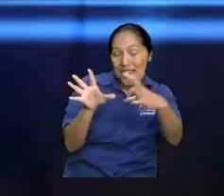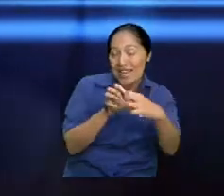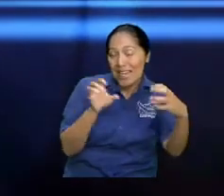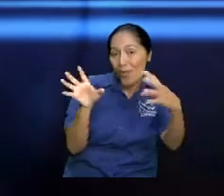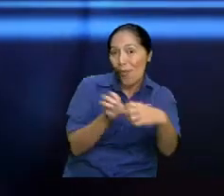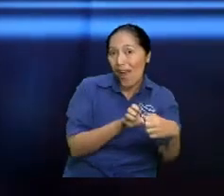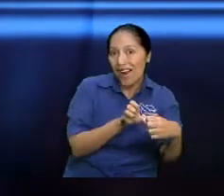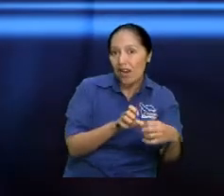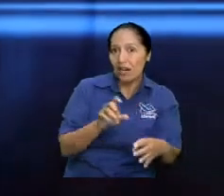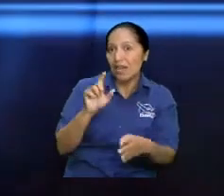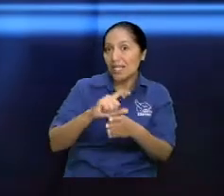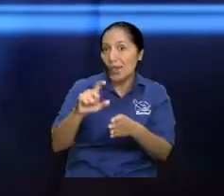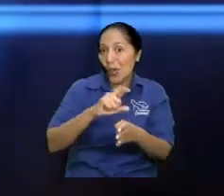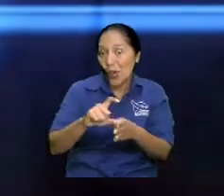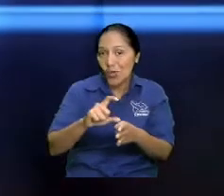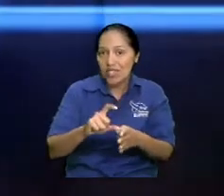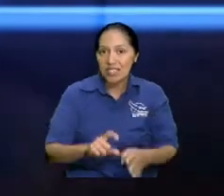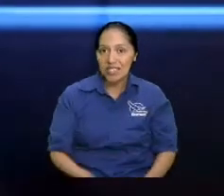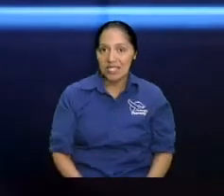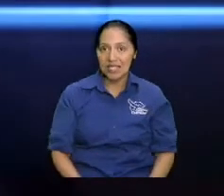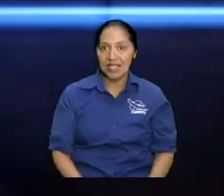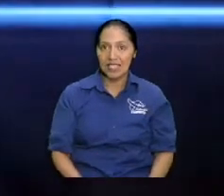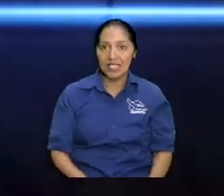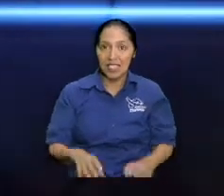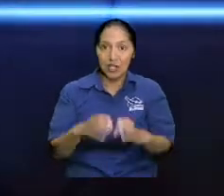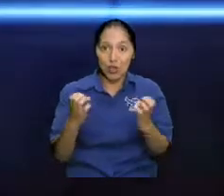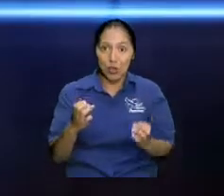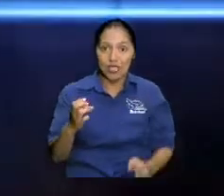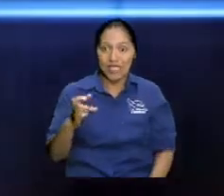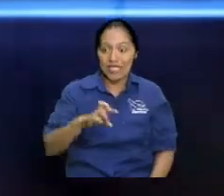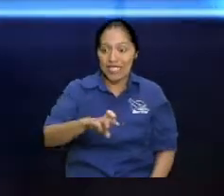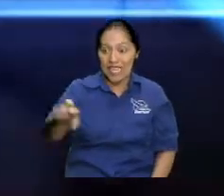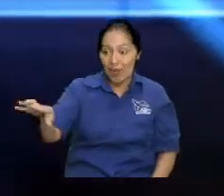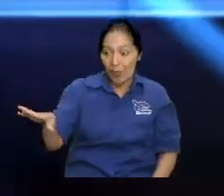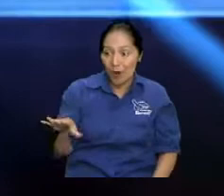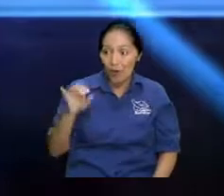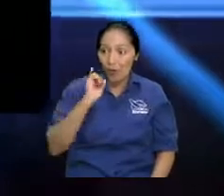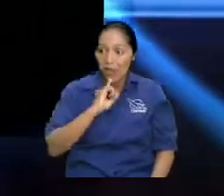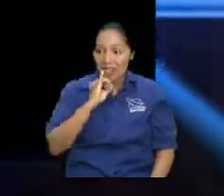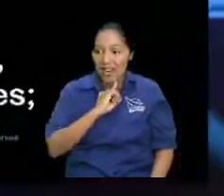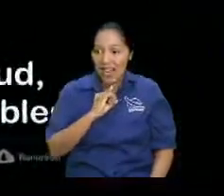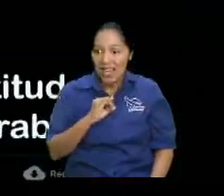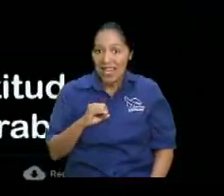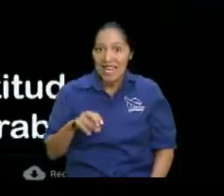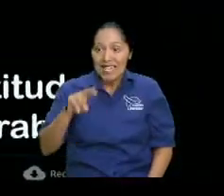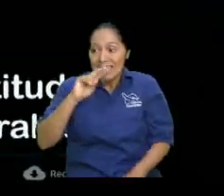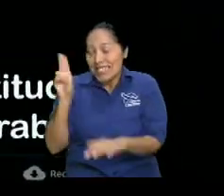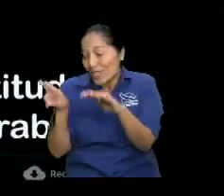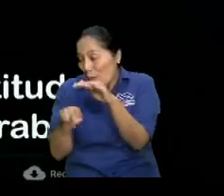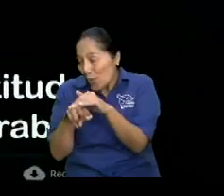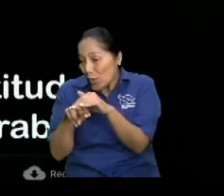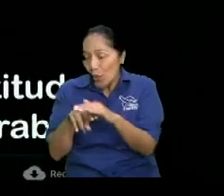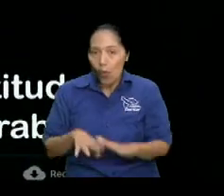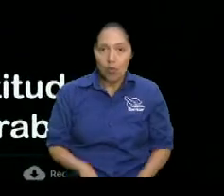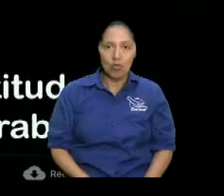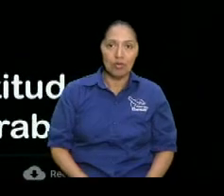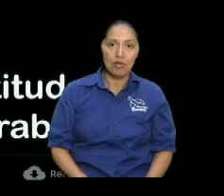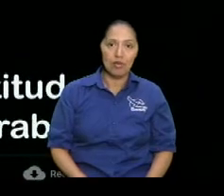en las montañas, cavernas y en lugares fortificados. Ahora mire, aquí está la clave. Porque